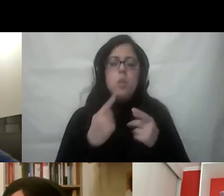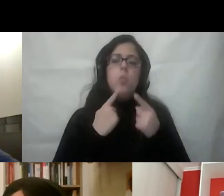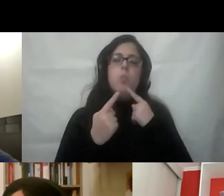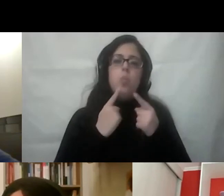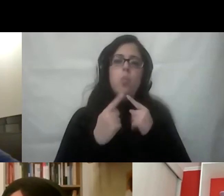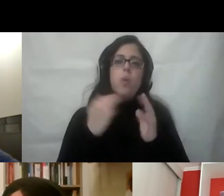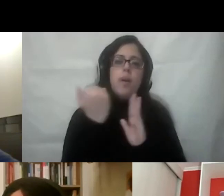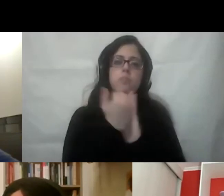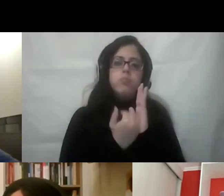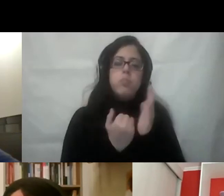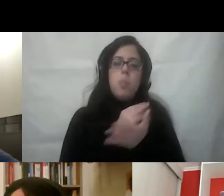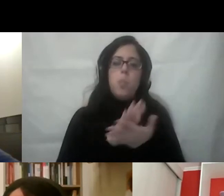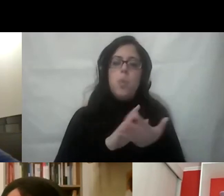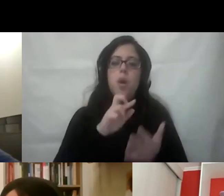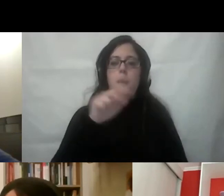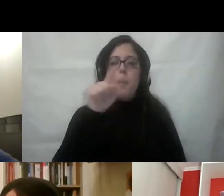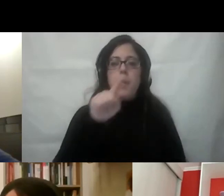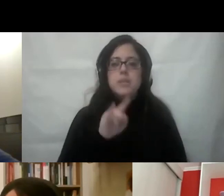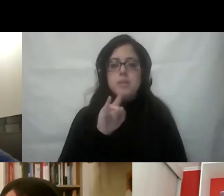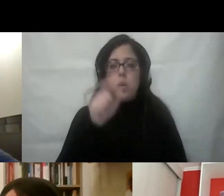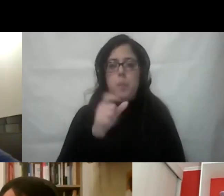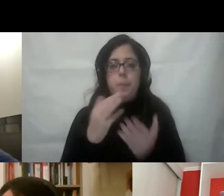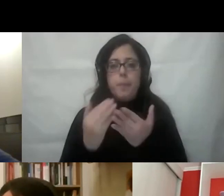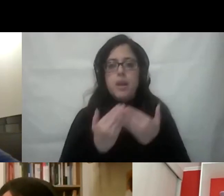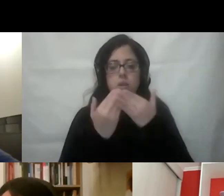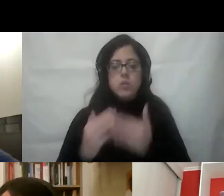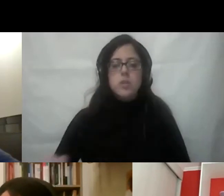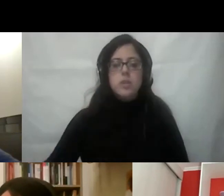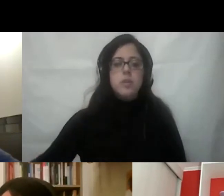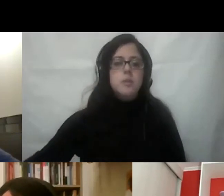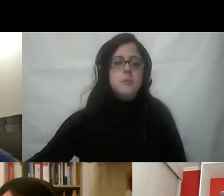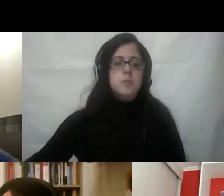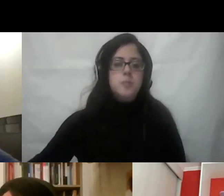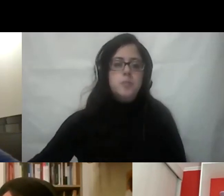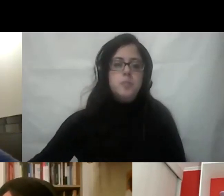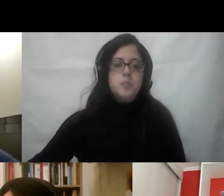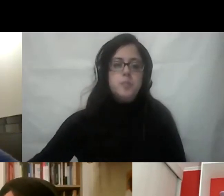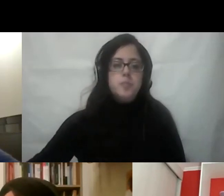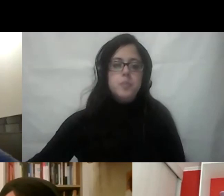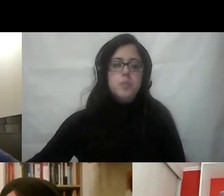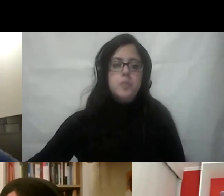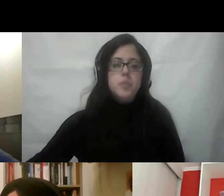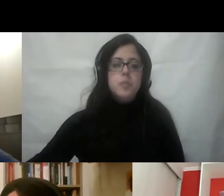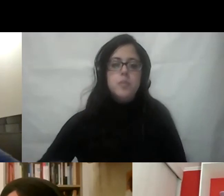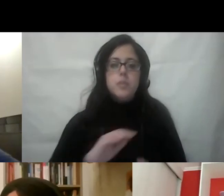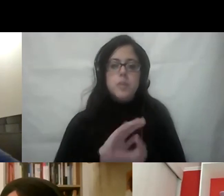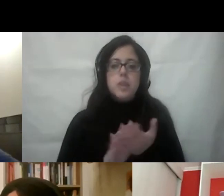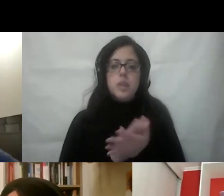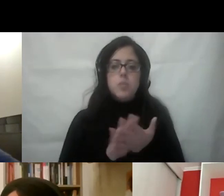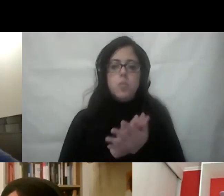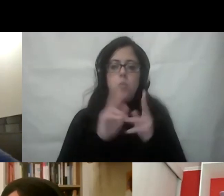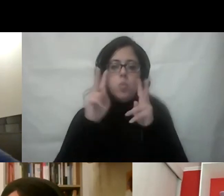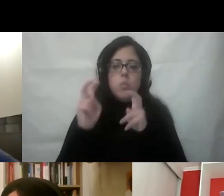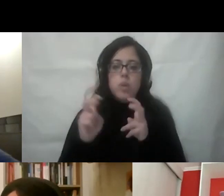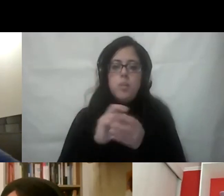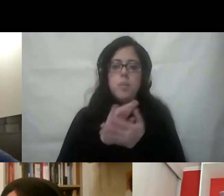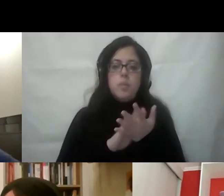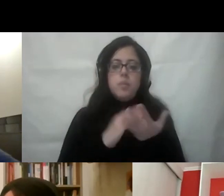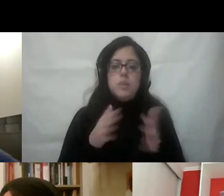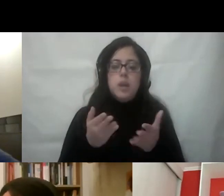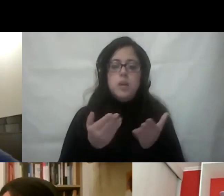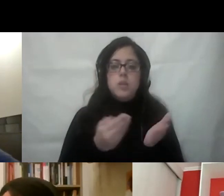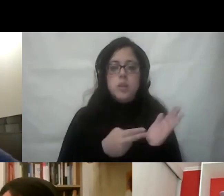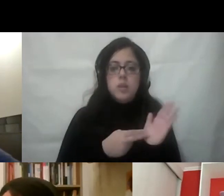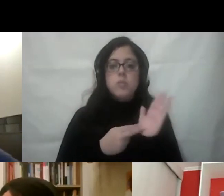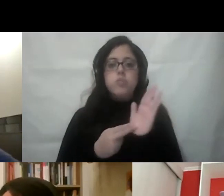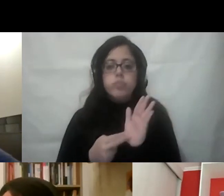por ejemplo la PSU para los estudiantes? Y luego, si podrían compartir algún ejemplo para primer ciclo, como por